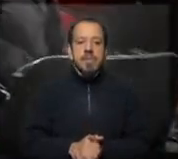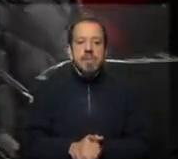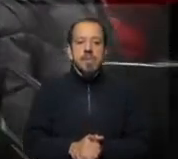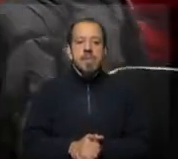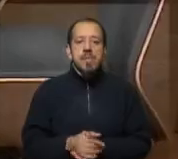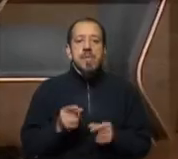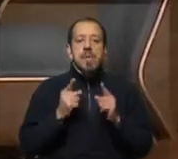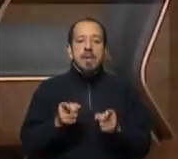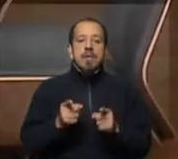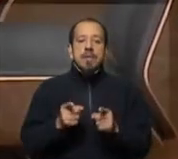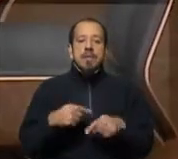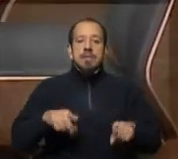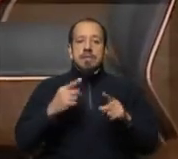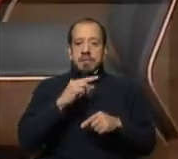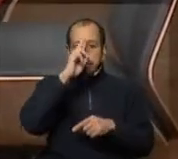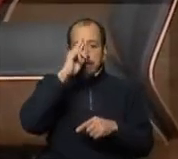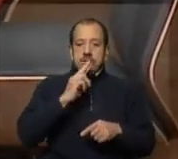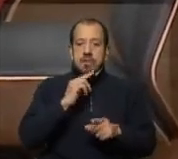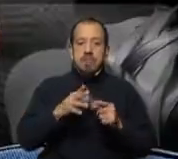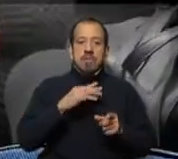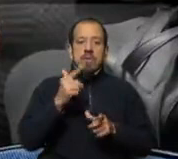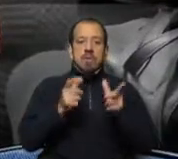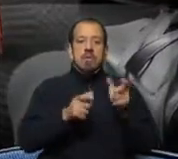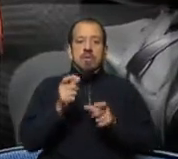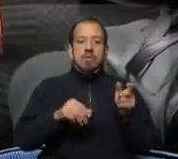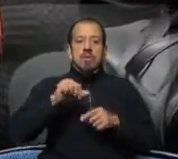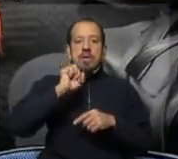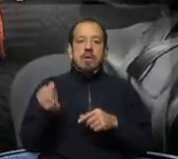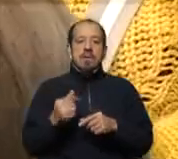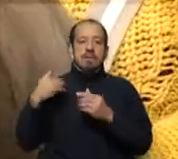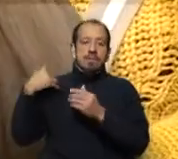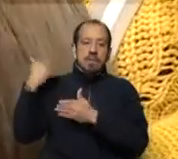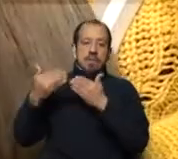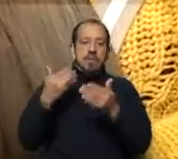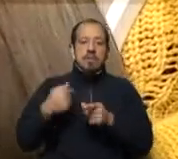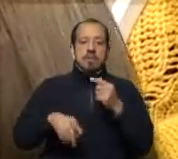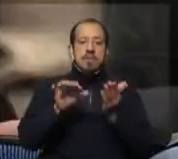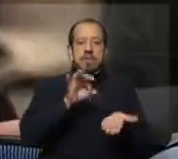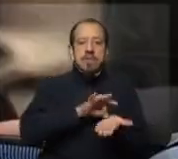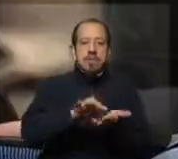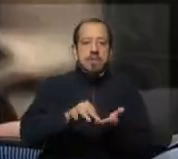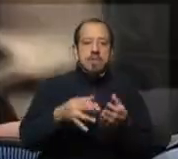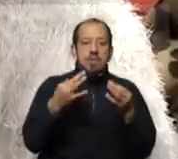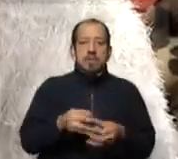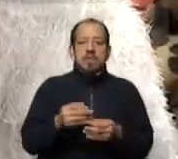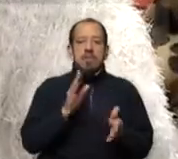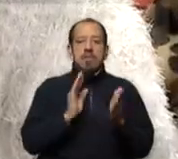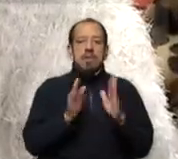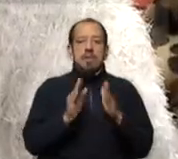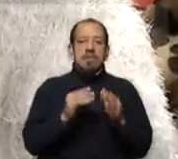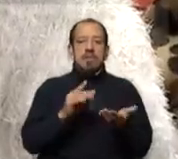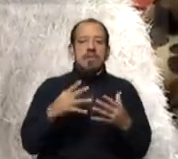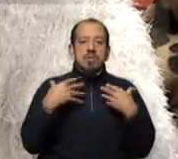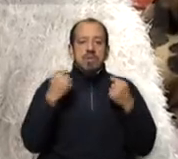El carácter estructural del racismo afecta a las personas afrodescendientes en el acceso a servicios adecuados para el tratamiento de su